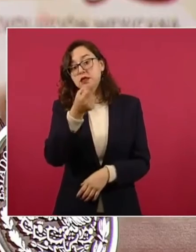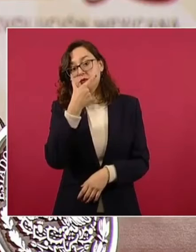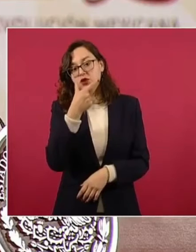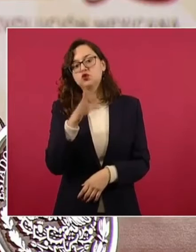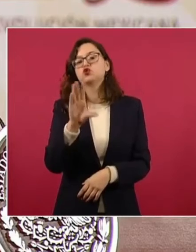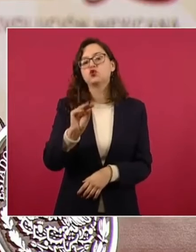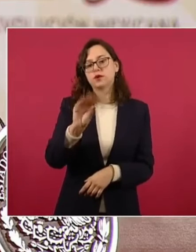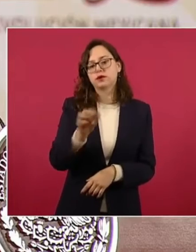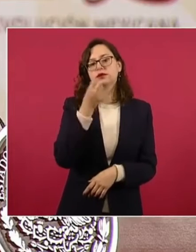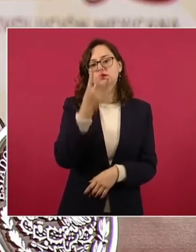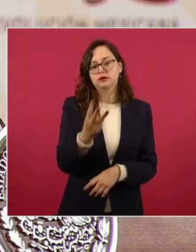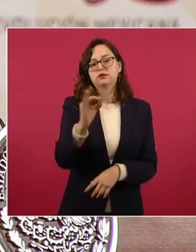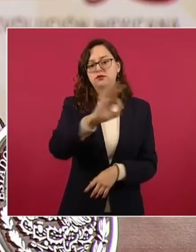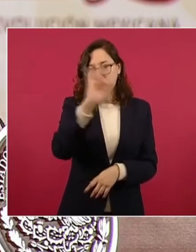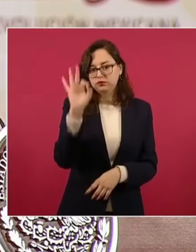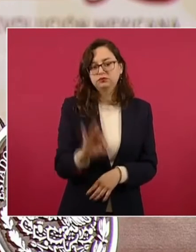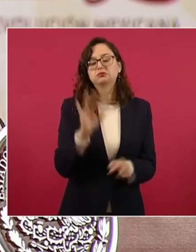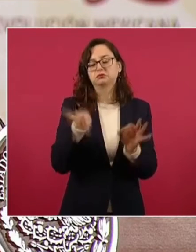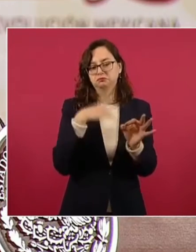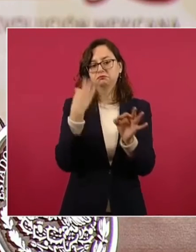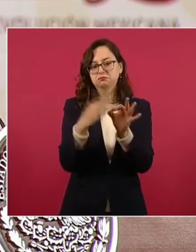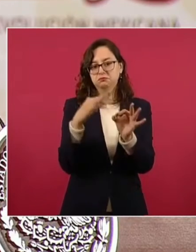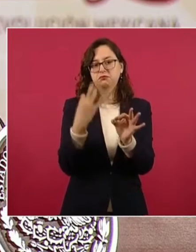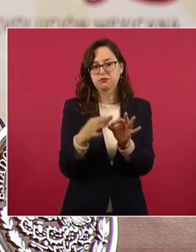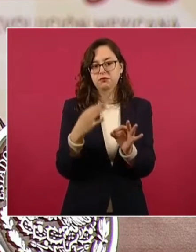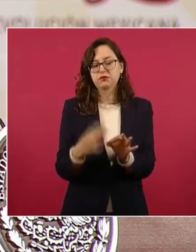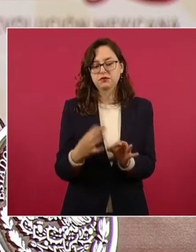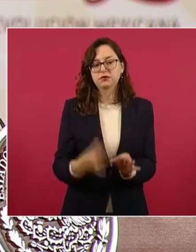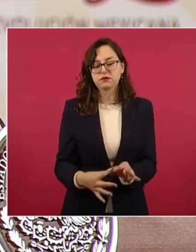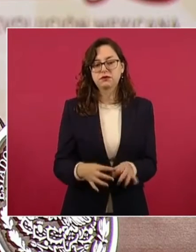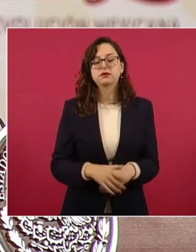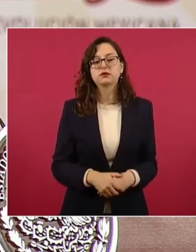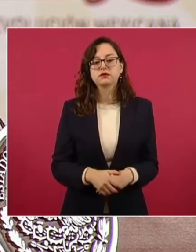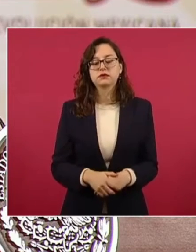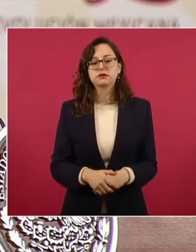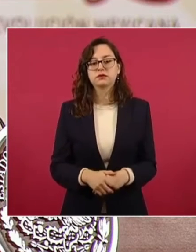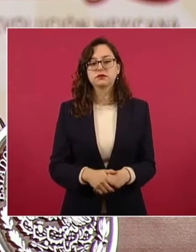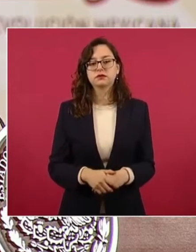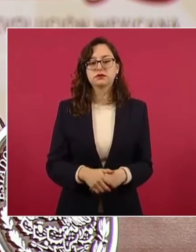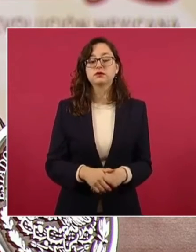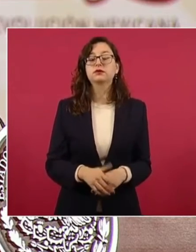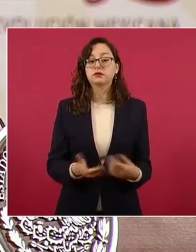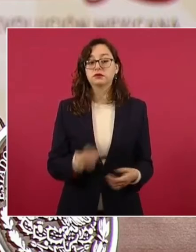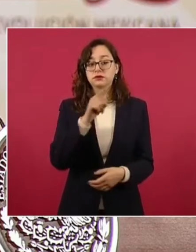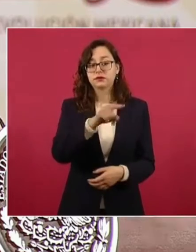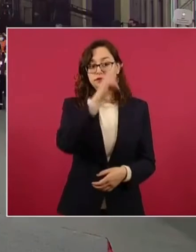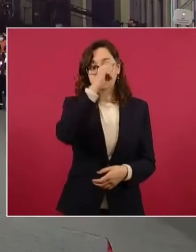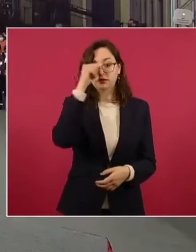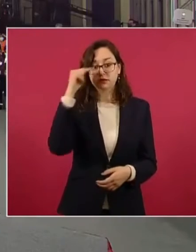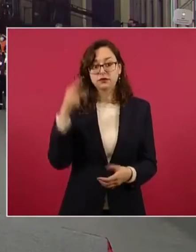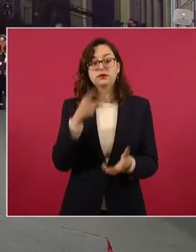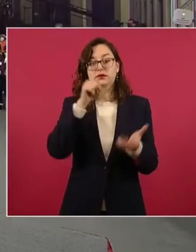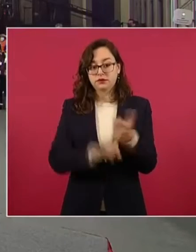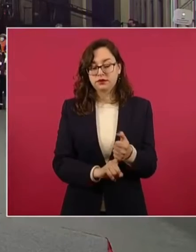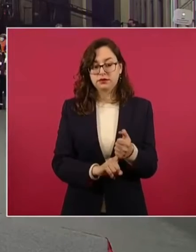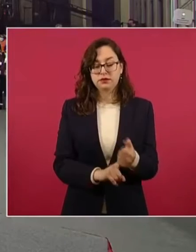en surtimiento de recetas completas. Además, ya todas las unidades en Nayarit cuentan con el sistema de administración